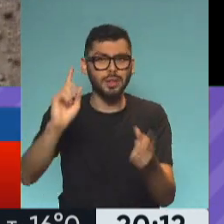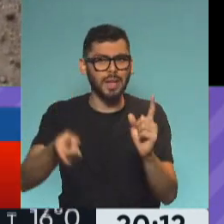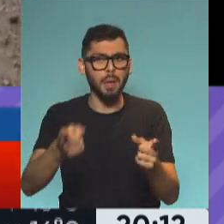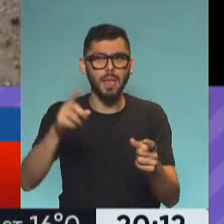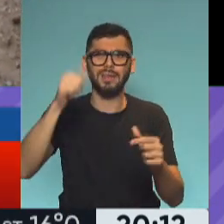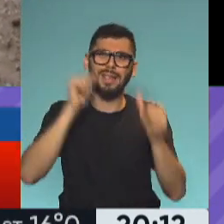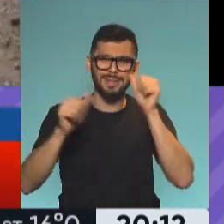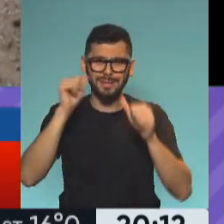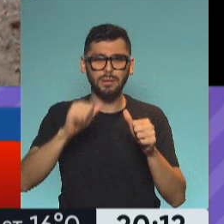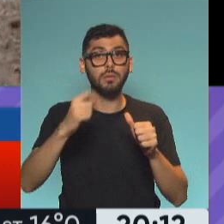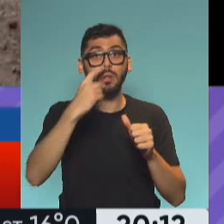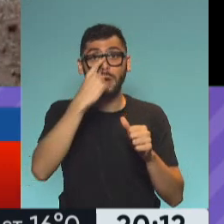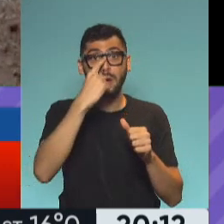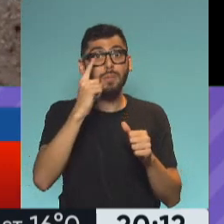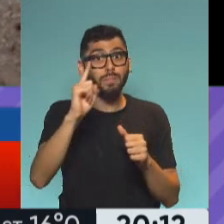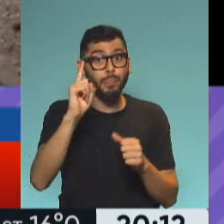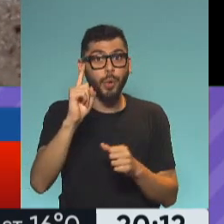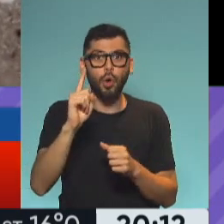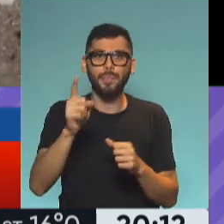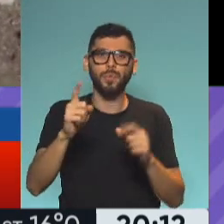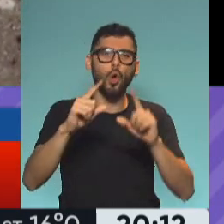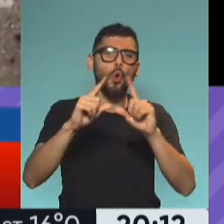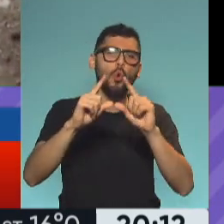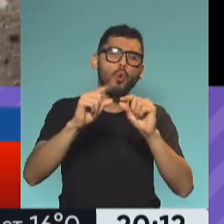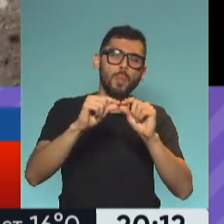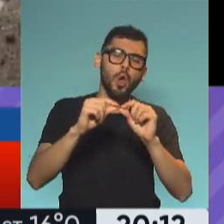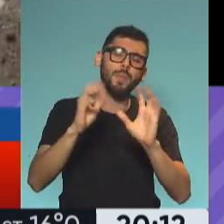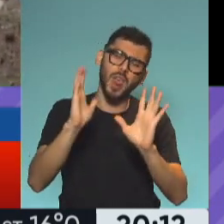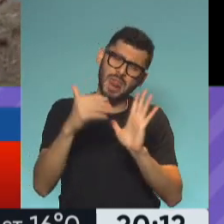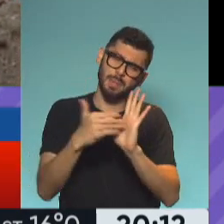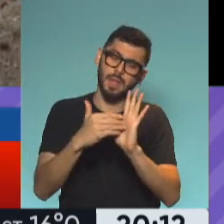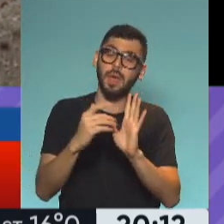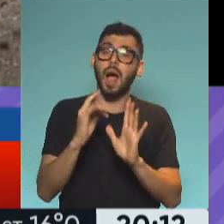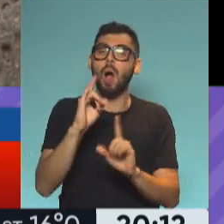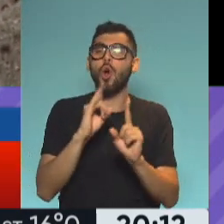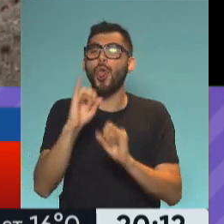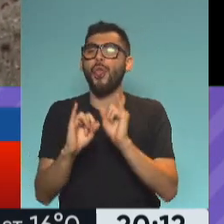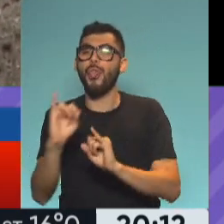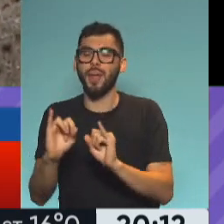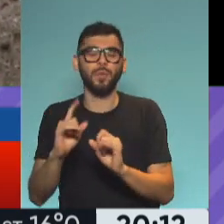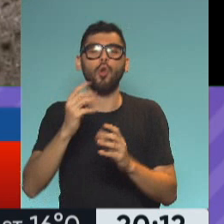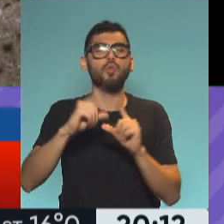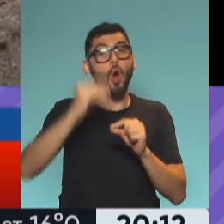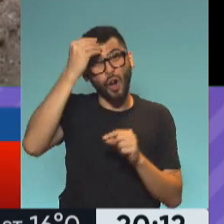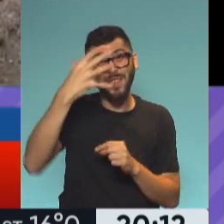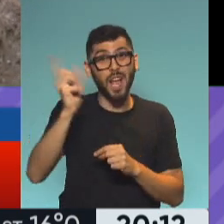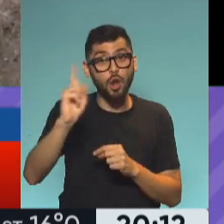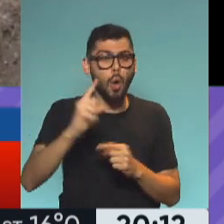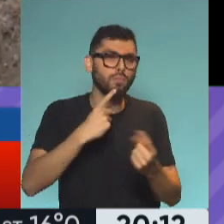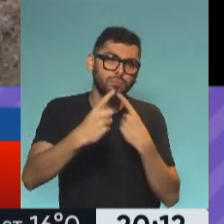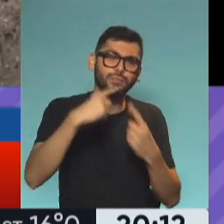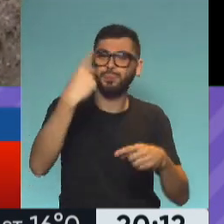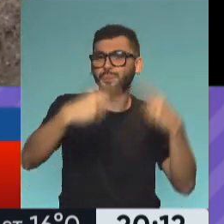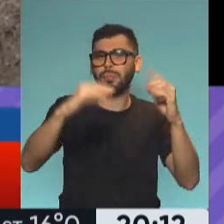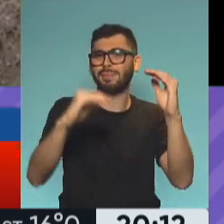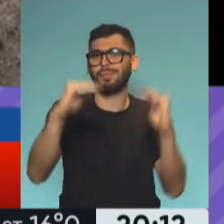bien decías que hasta el momento acá los números varían también según quien quien los cuenten no son números oficiales son números en general de